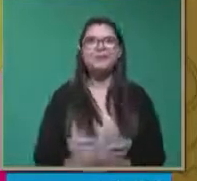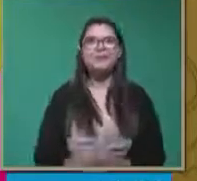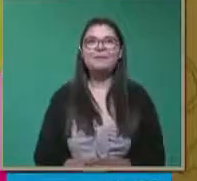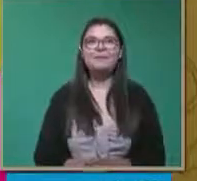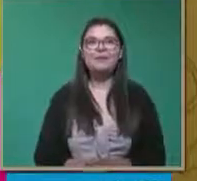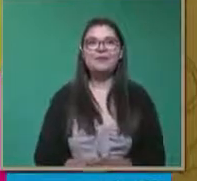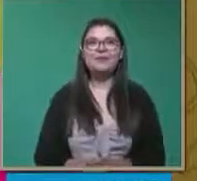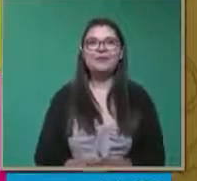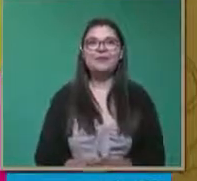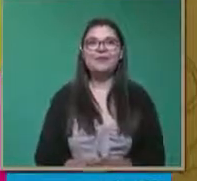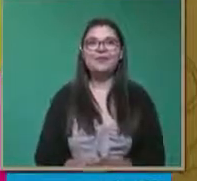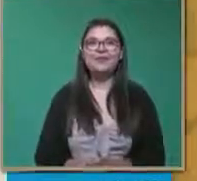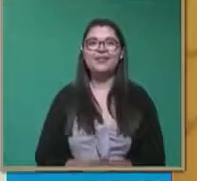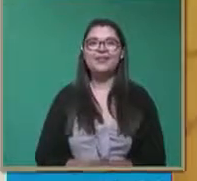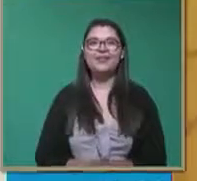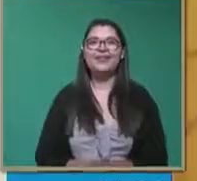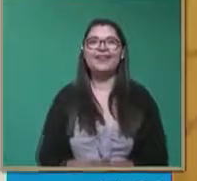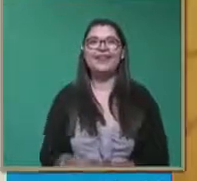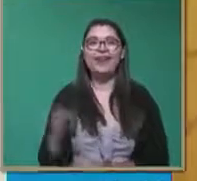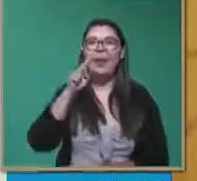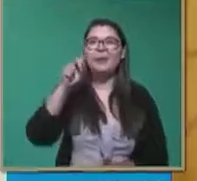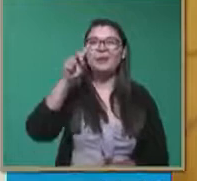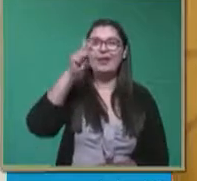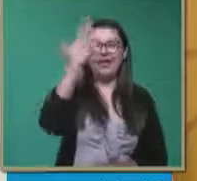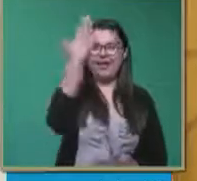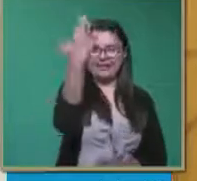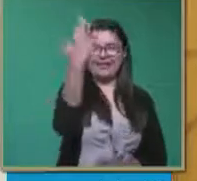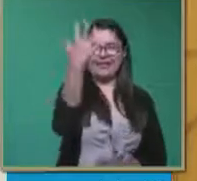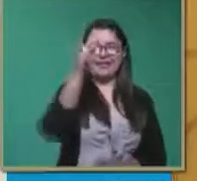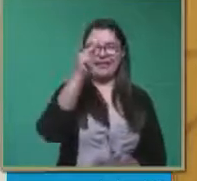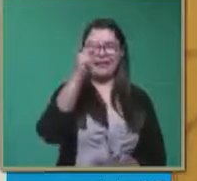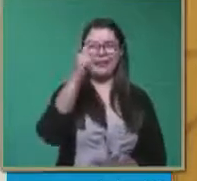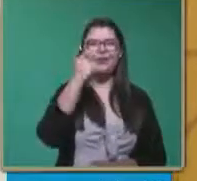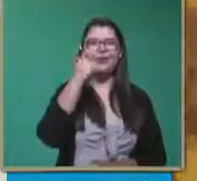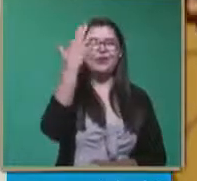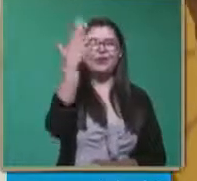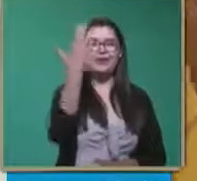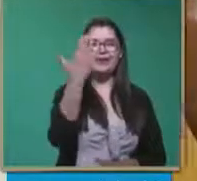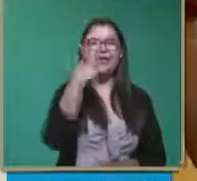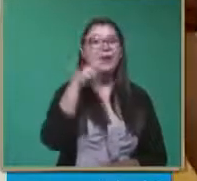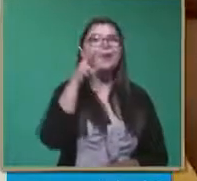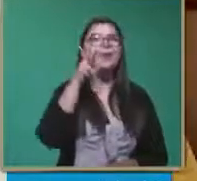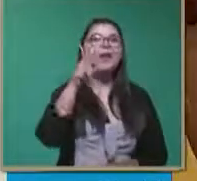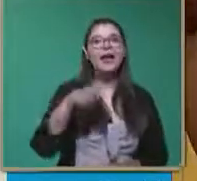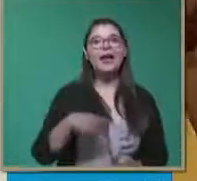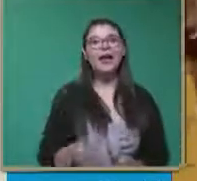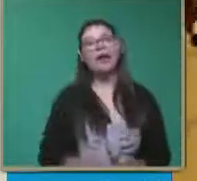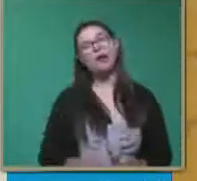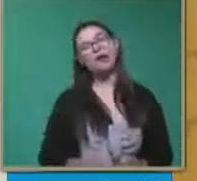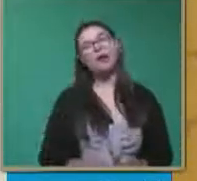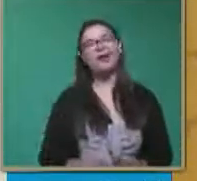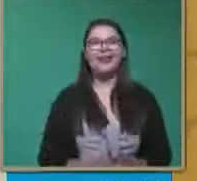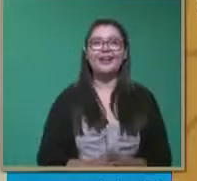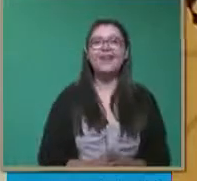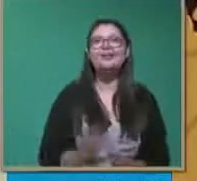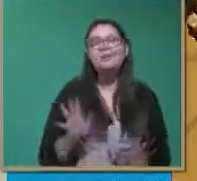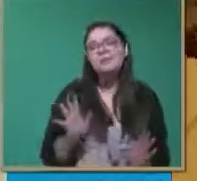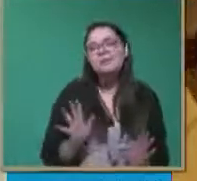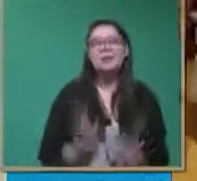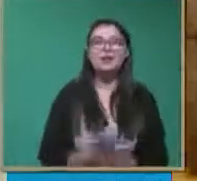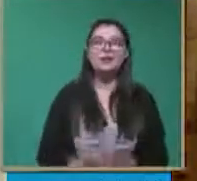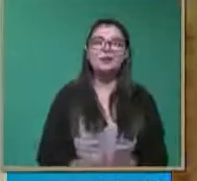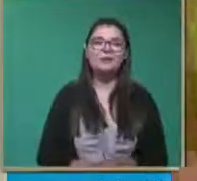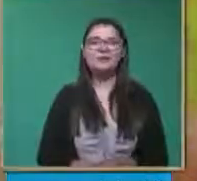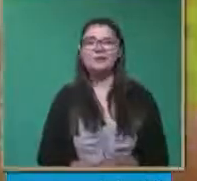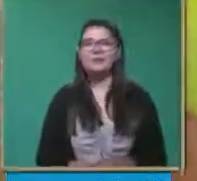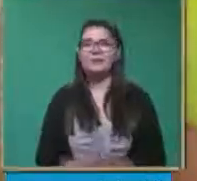monito. Poquito chueco, pero mire, igual se ve como quiera ahí, como que va de lado o como que va corriendo. Muy bien. Excelente, ahora